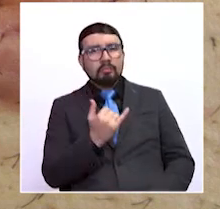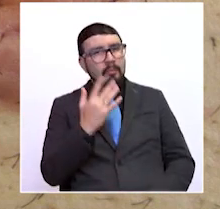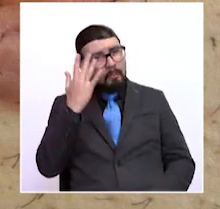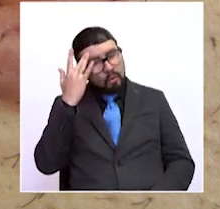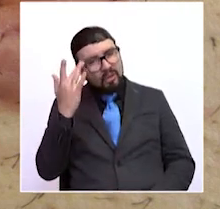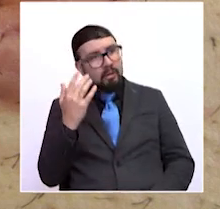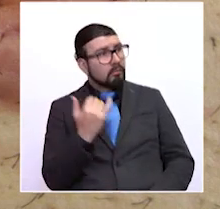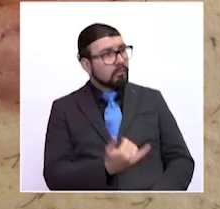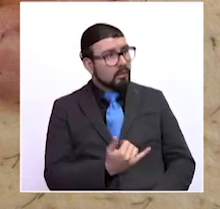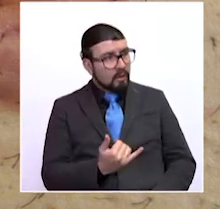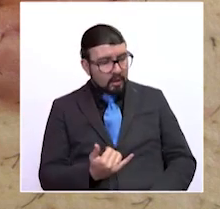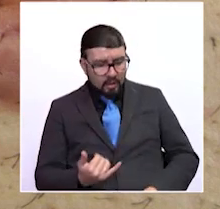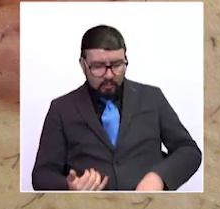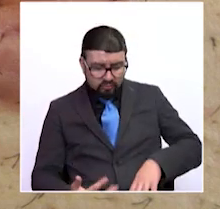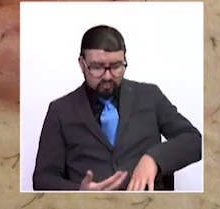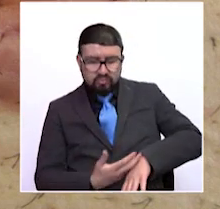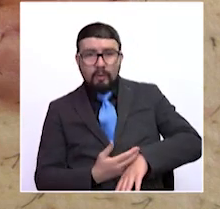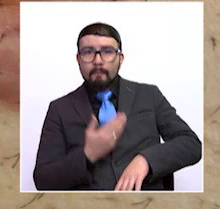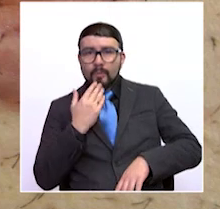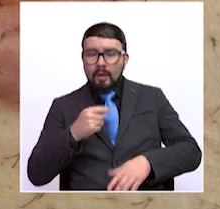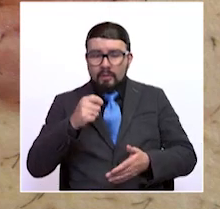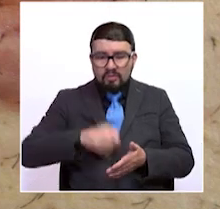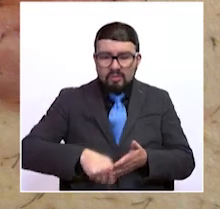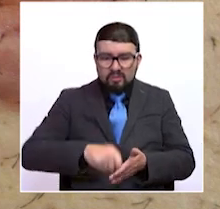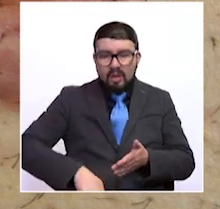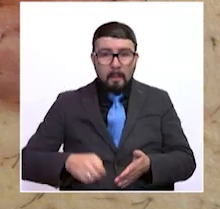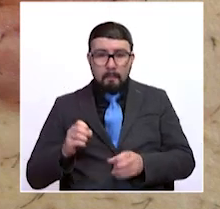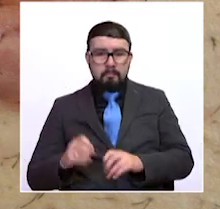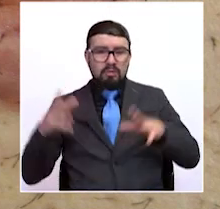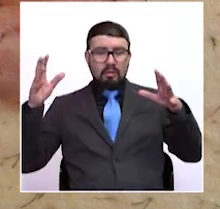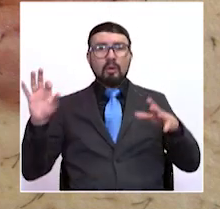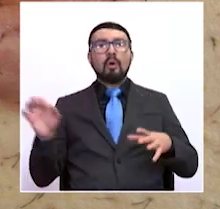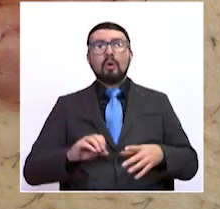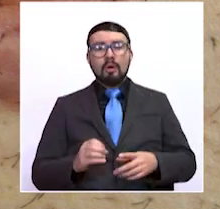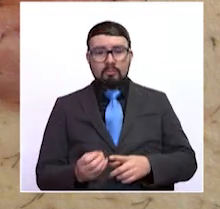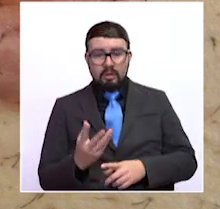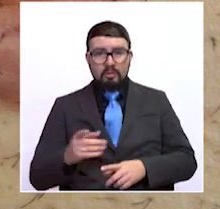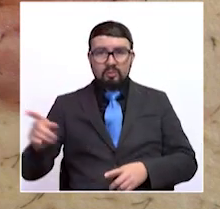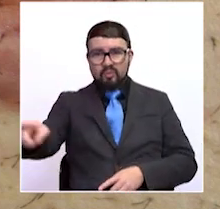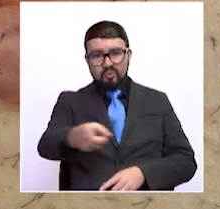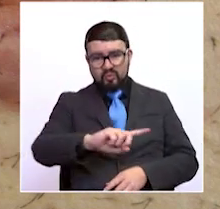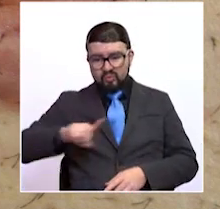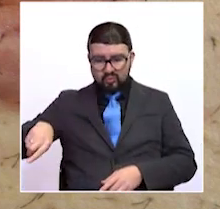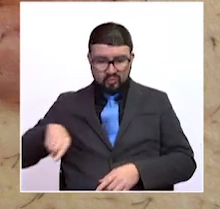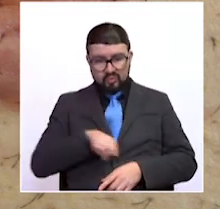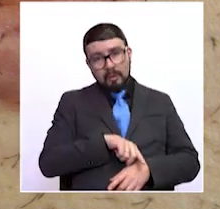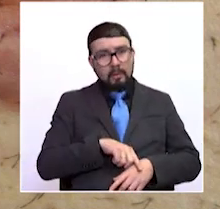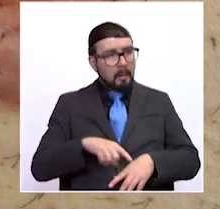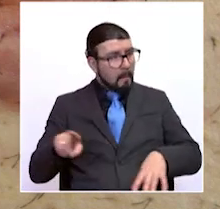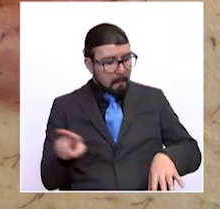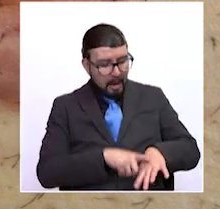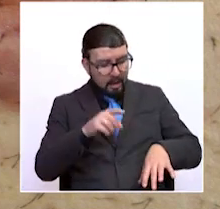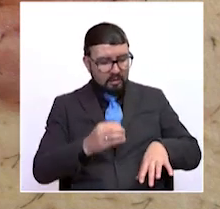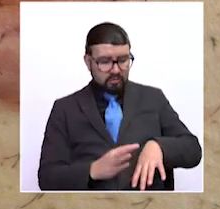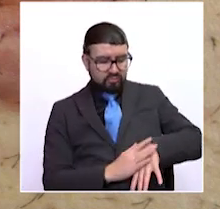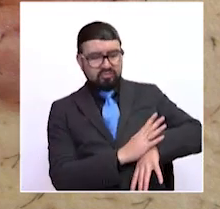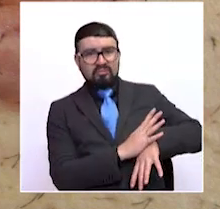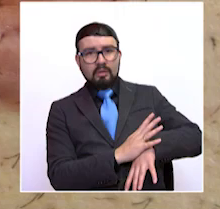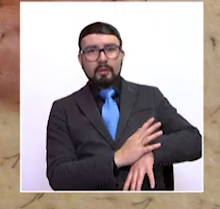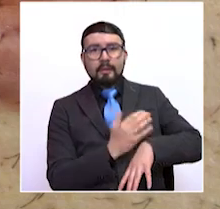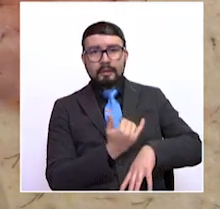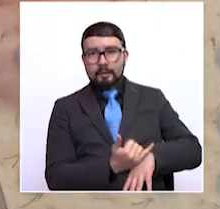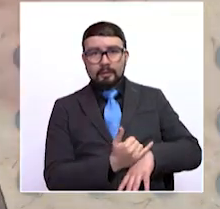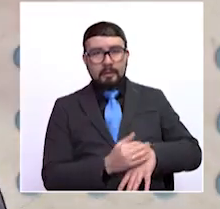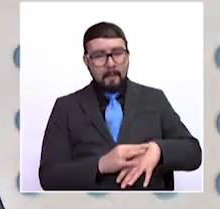una quemadura de un tote que explotó, de una papeleta o de un churrillo de esos de antes, y entonces se perdió esta